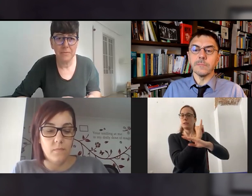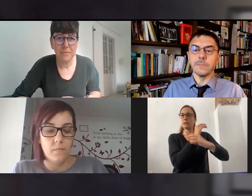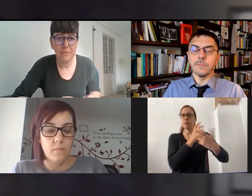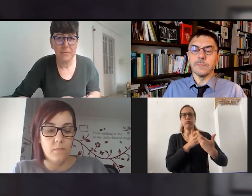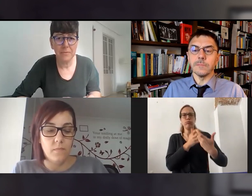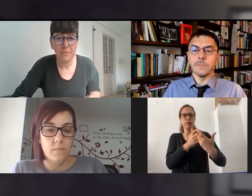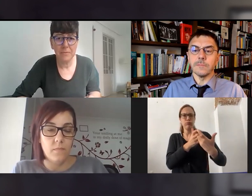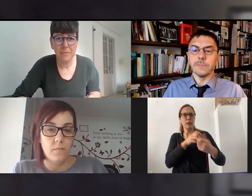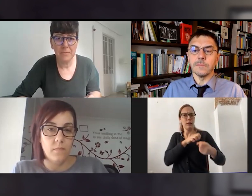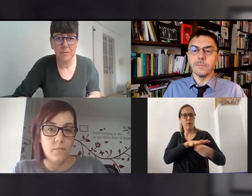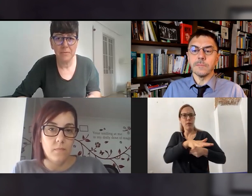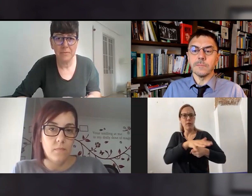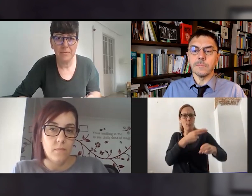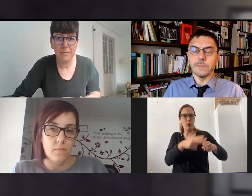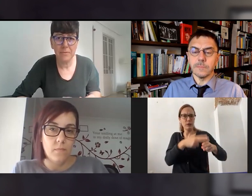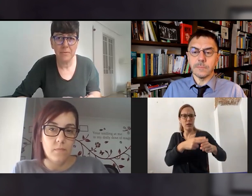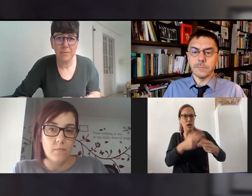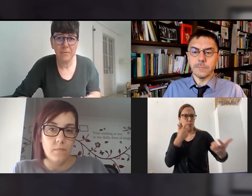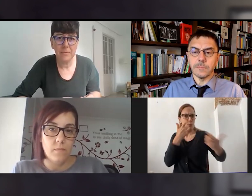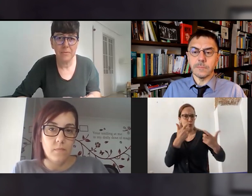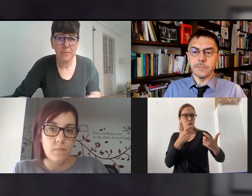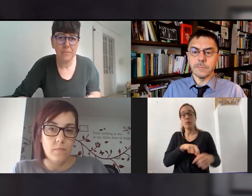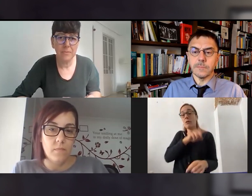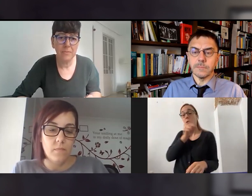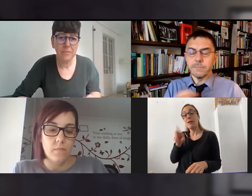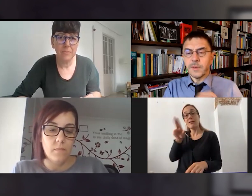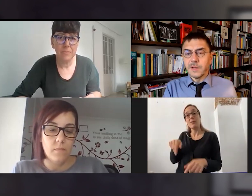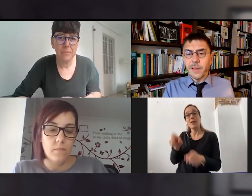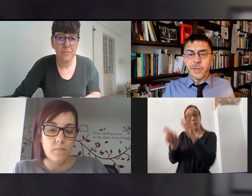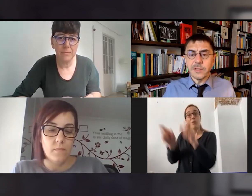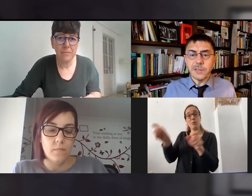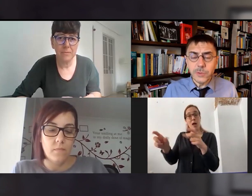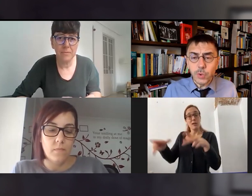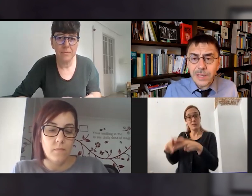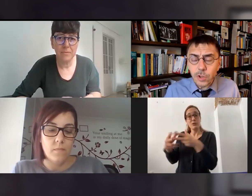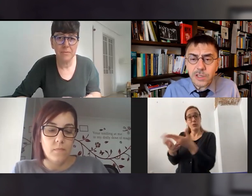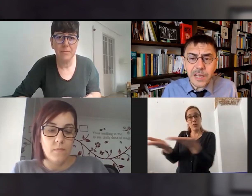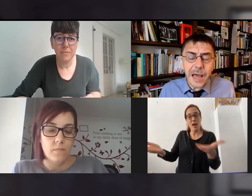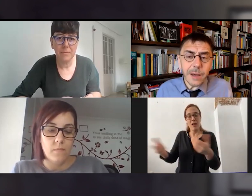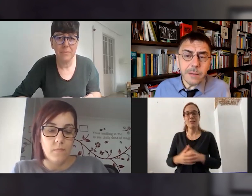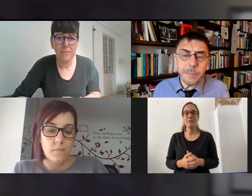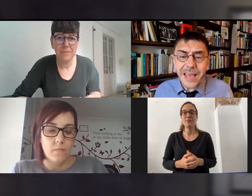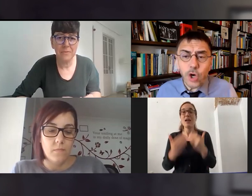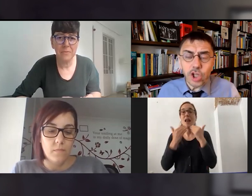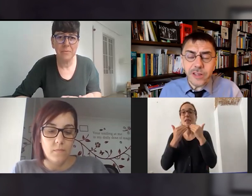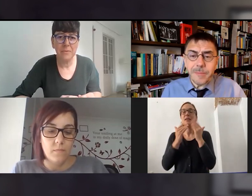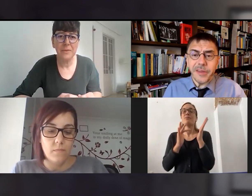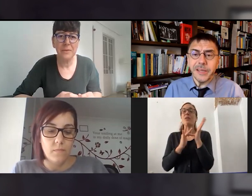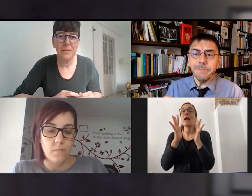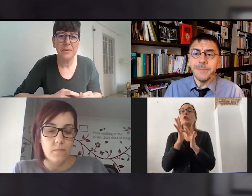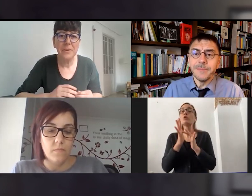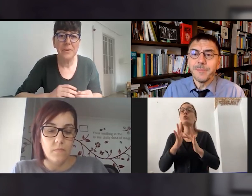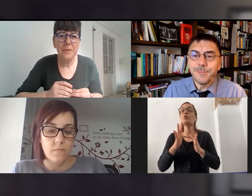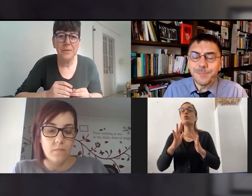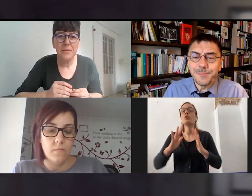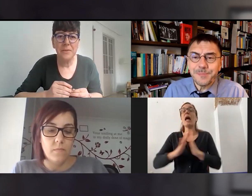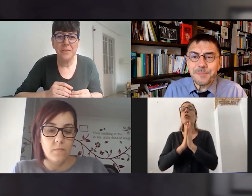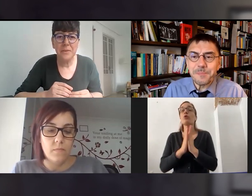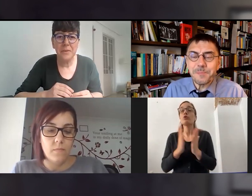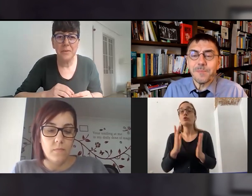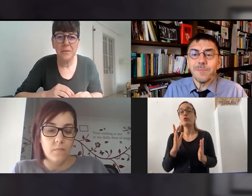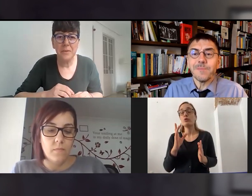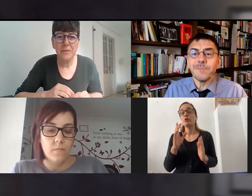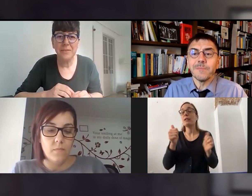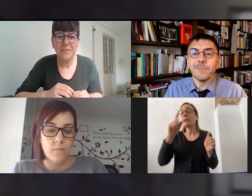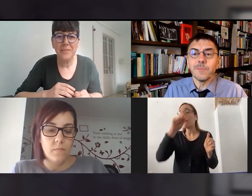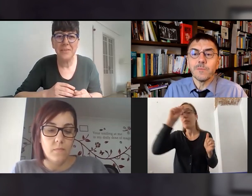en España muy notable, también un frente social y popular. Gracias. Jesús Santos, desde la Villa y Corte de Madrid. Pues yo